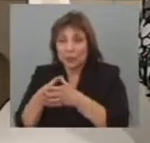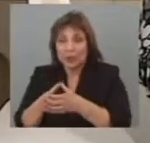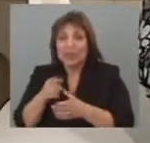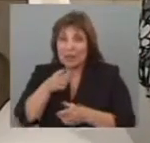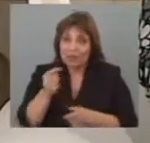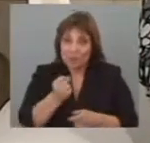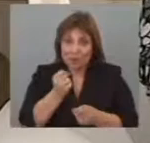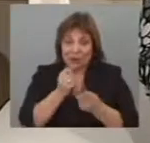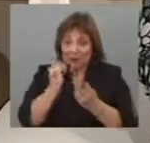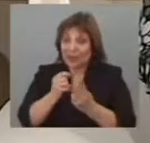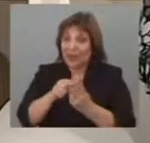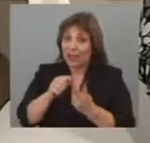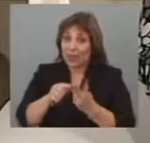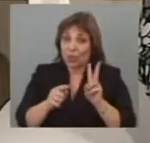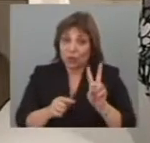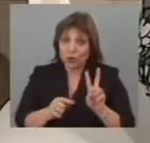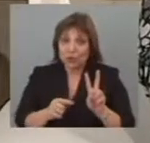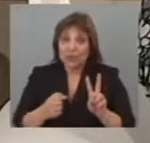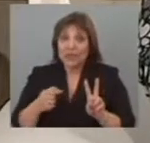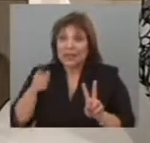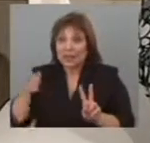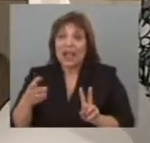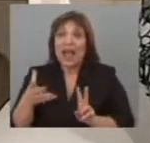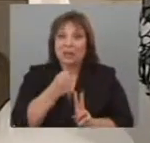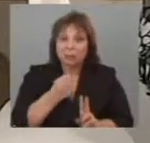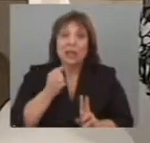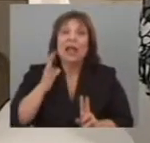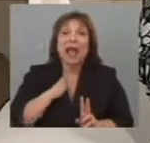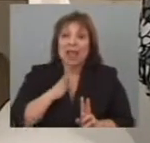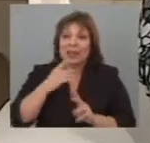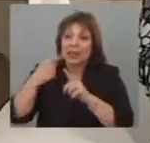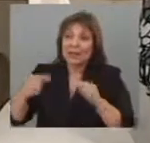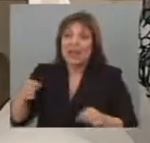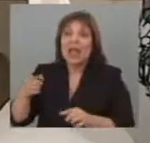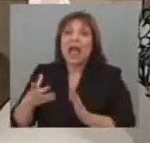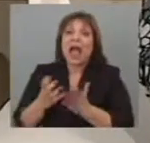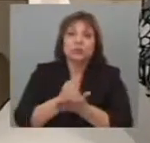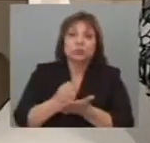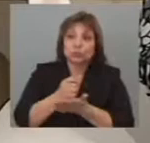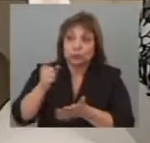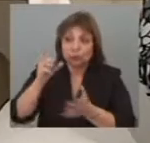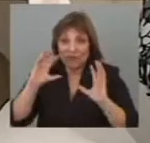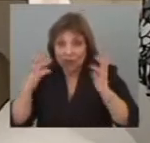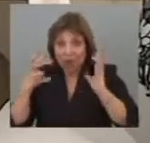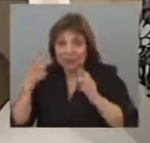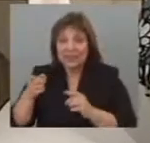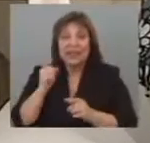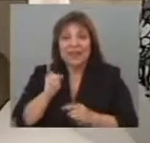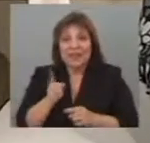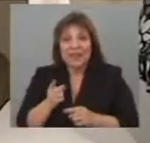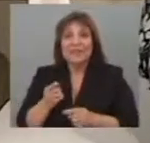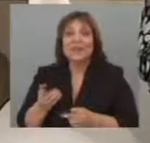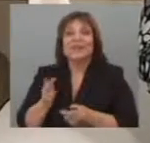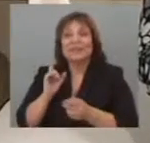construcción tiene dos partes, y quien abusa también establece una serie de prácticas abusivas que necesariamente tiene que